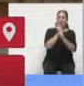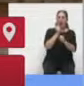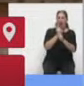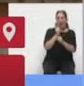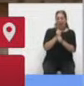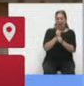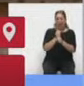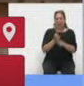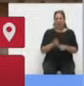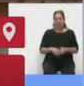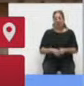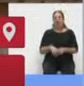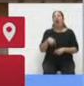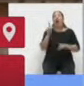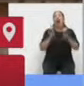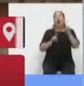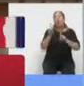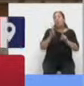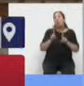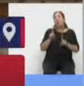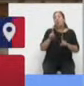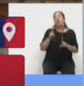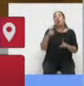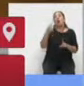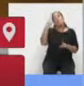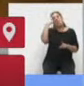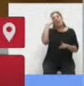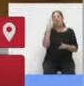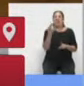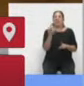Pero creo que el equipo este,